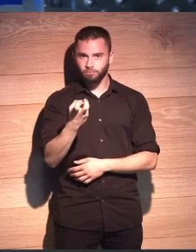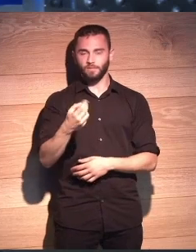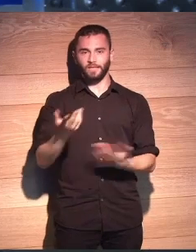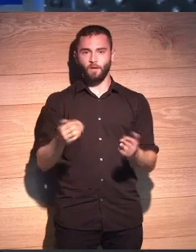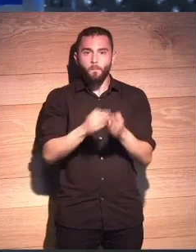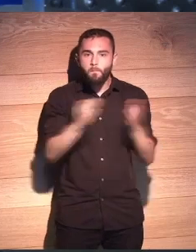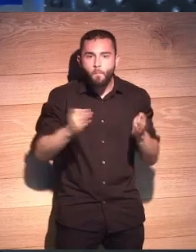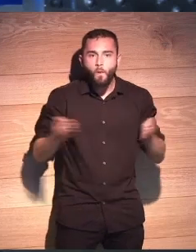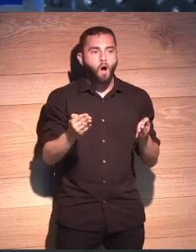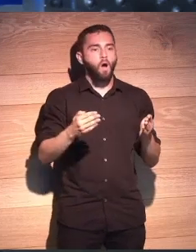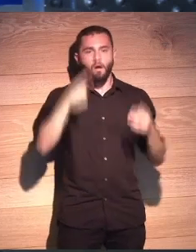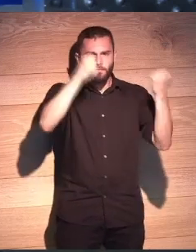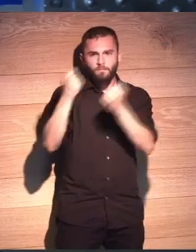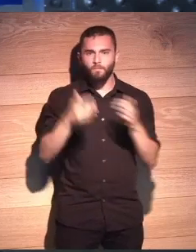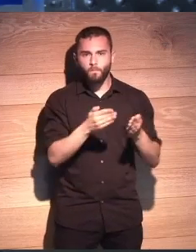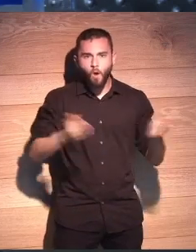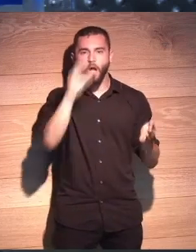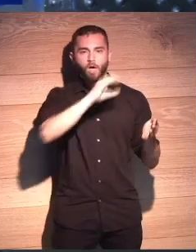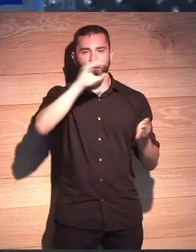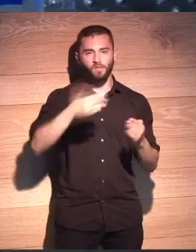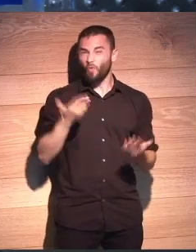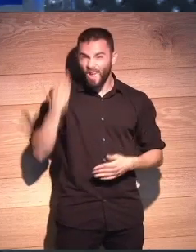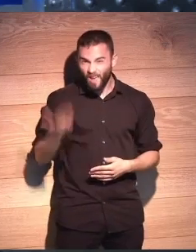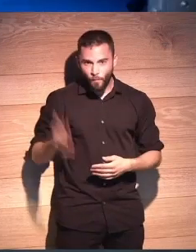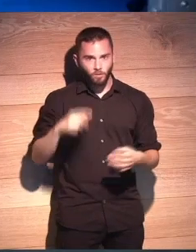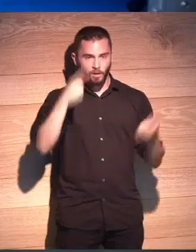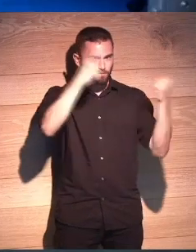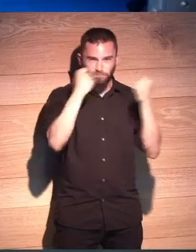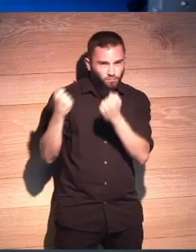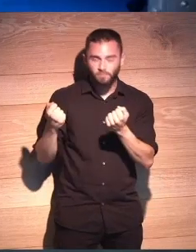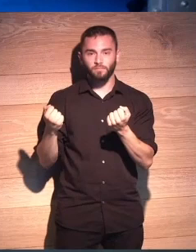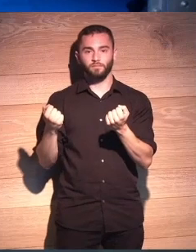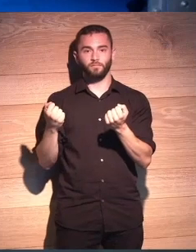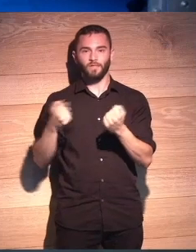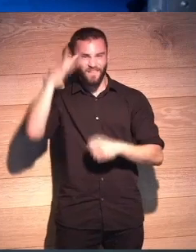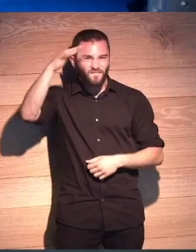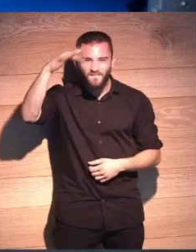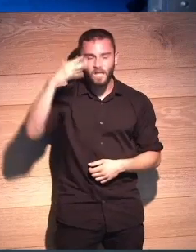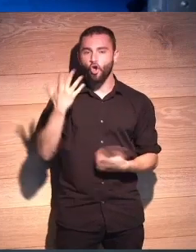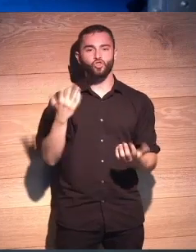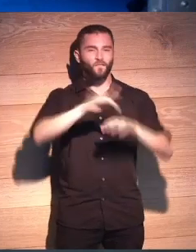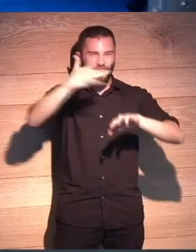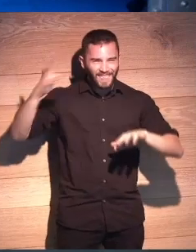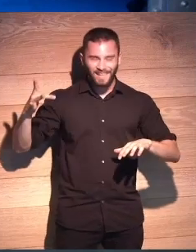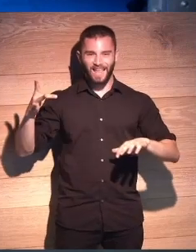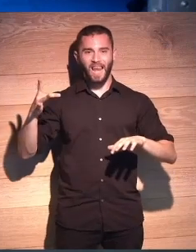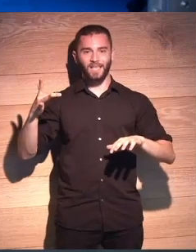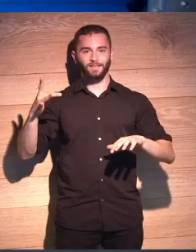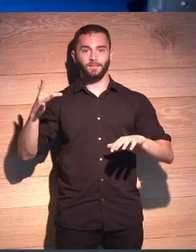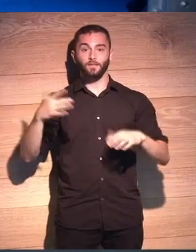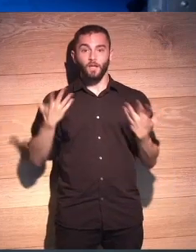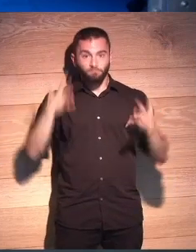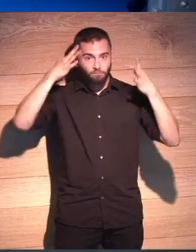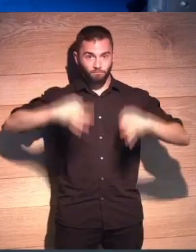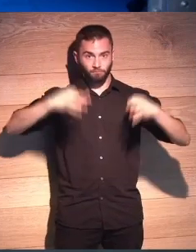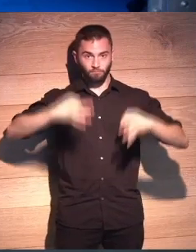en el mundo, de los científicos más eminentes y prominentes, de filósofos digitales que